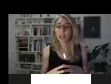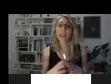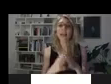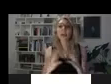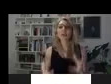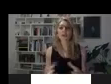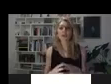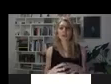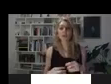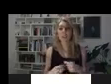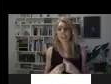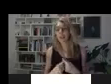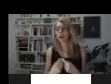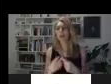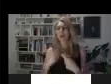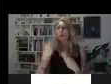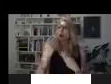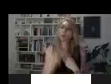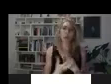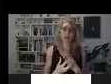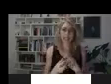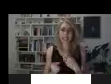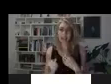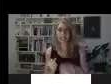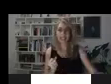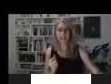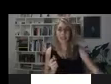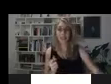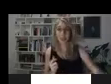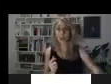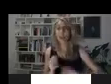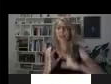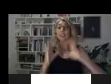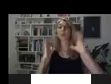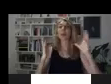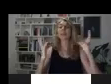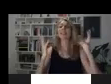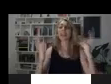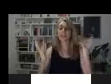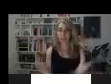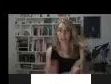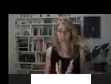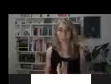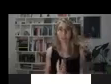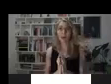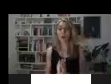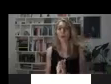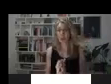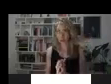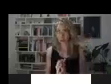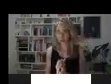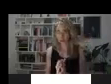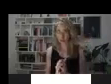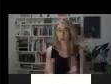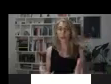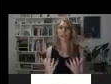¿no? Y acá cuando digo logro estético me pregunto por los materiales, me pregunto por la visualidad de esa